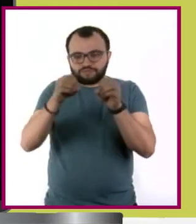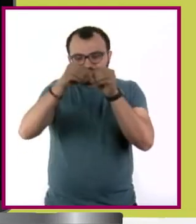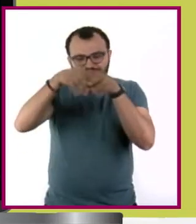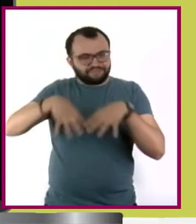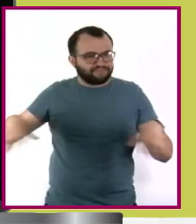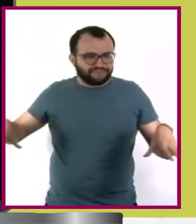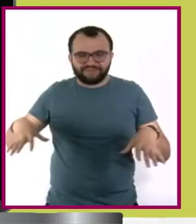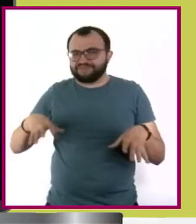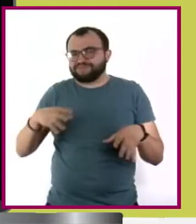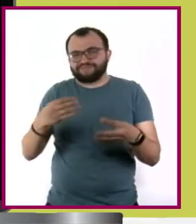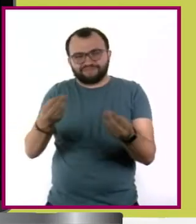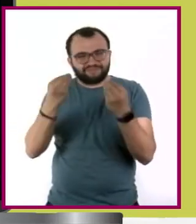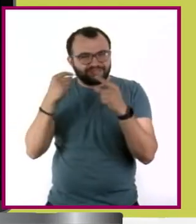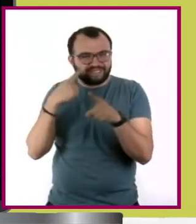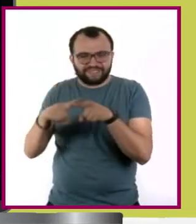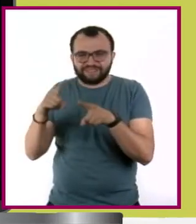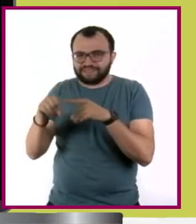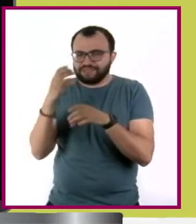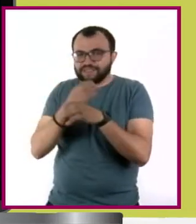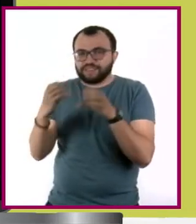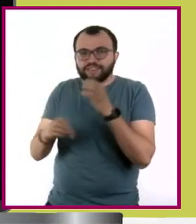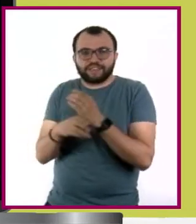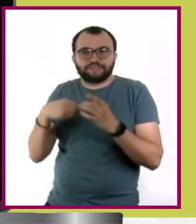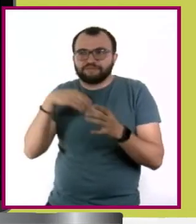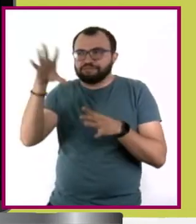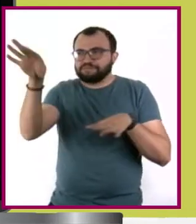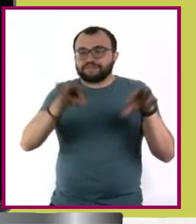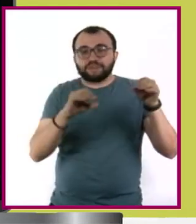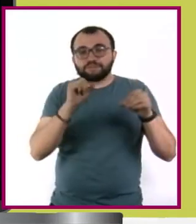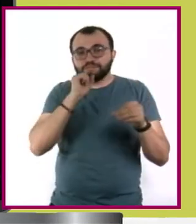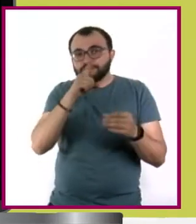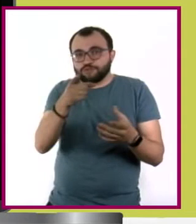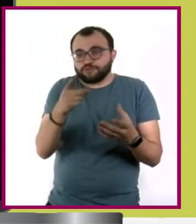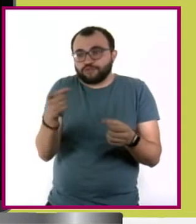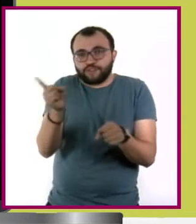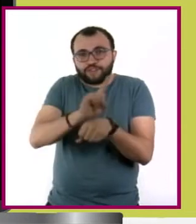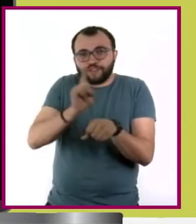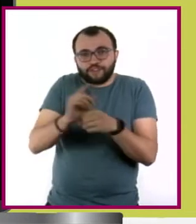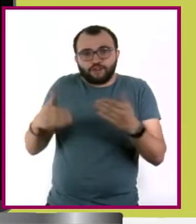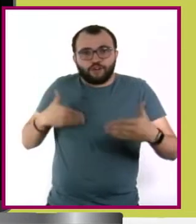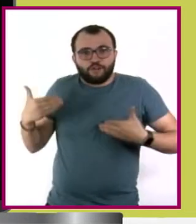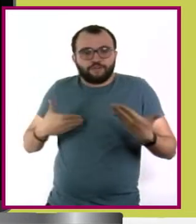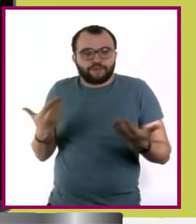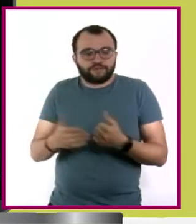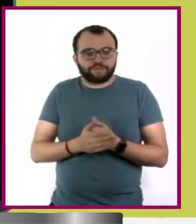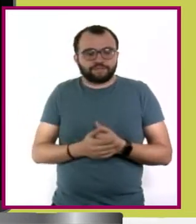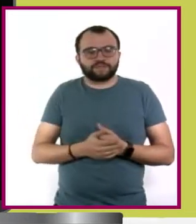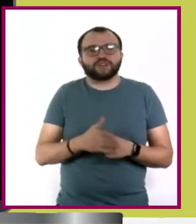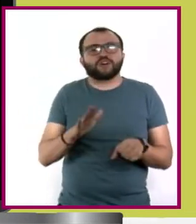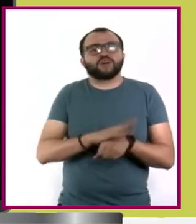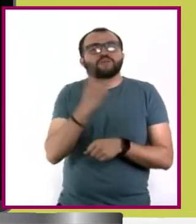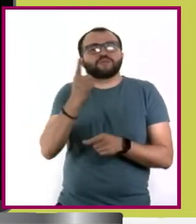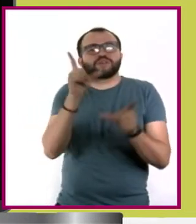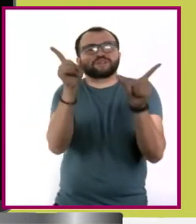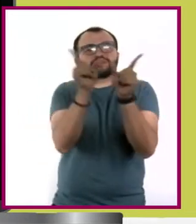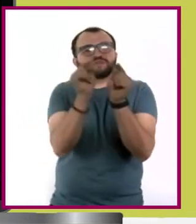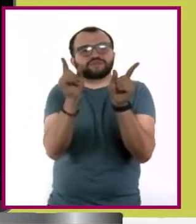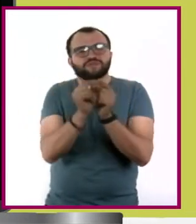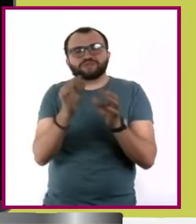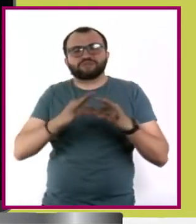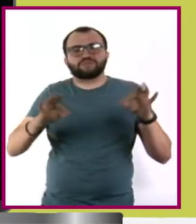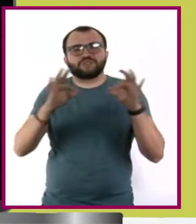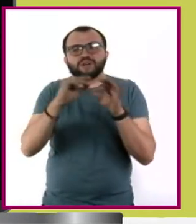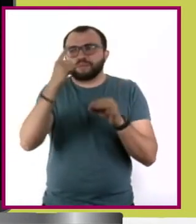cualquier cantidad de cosas con las que cotidianamente convivís. ¿Por qué el resumen es importante para los medios de